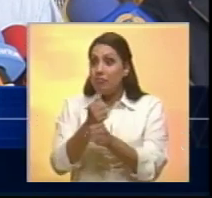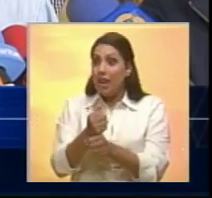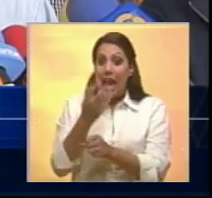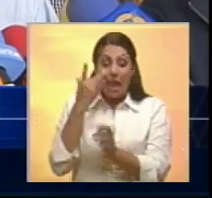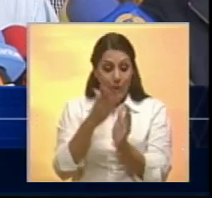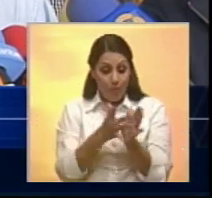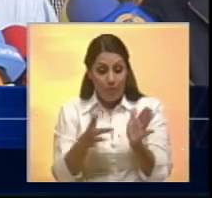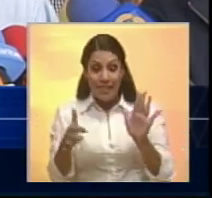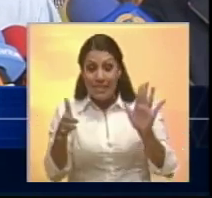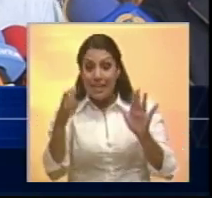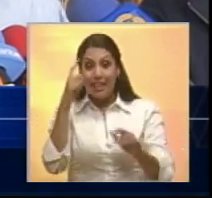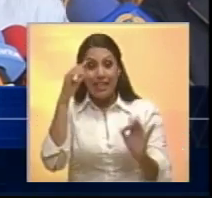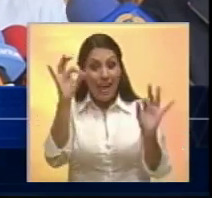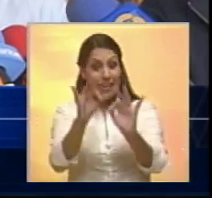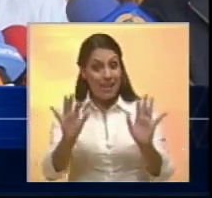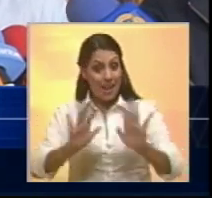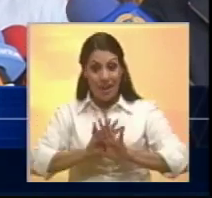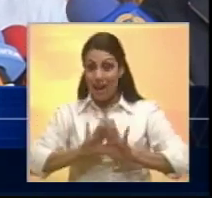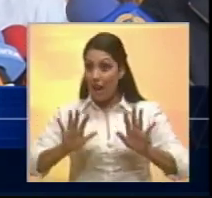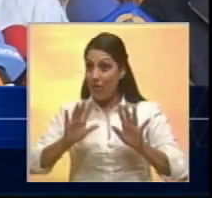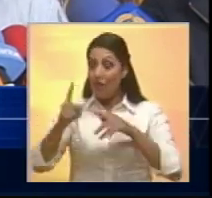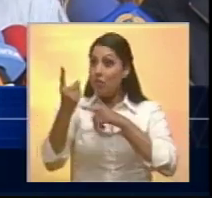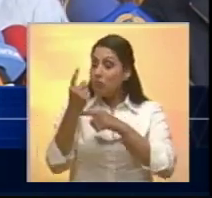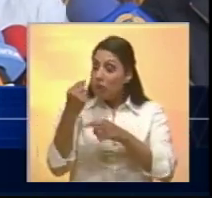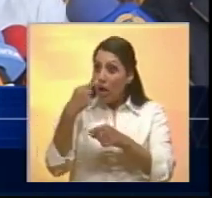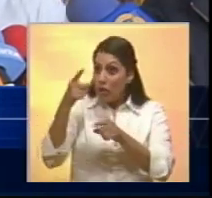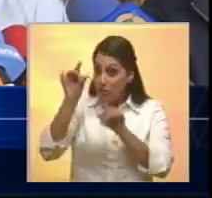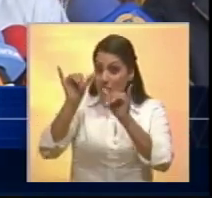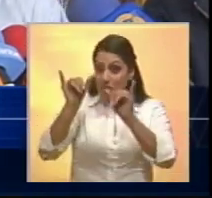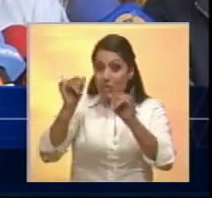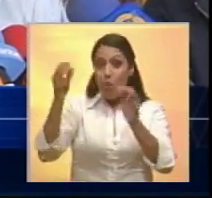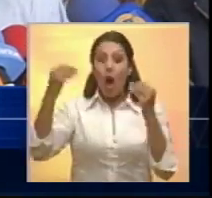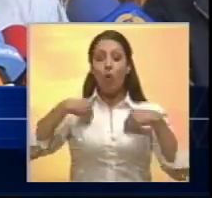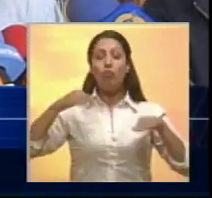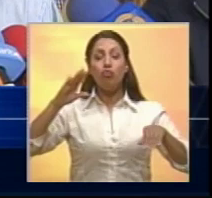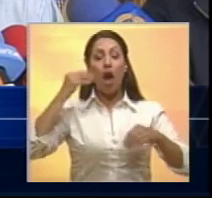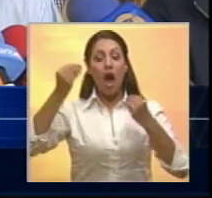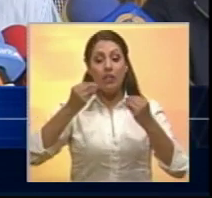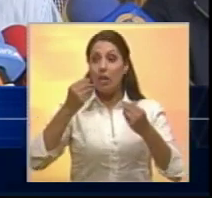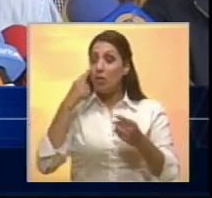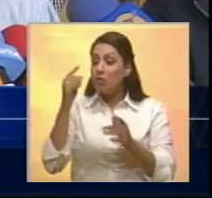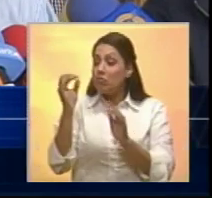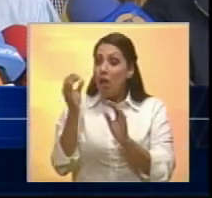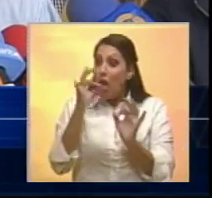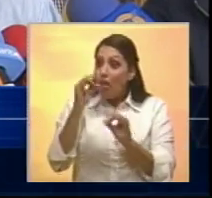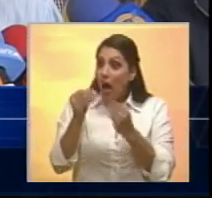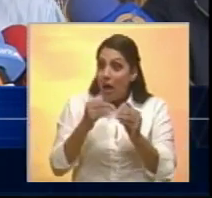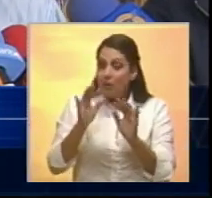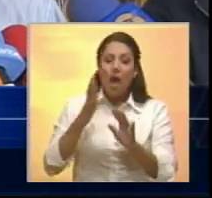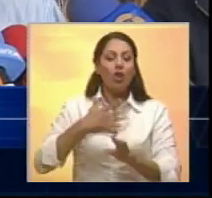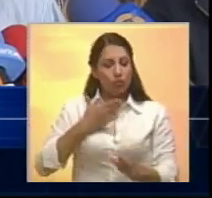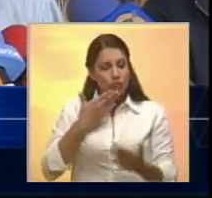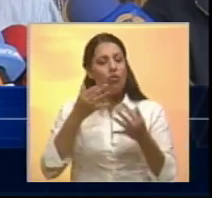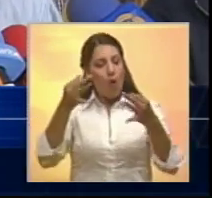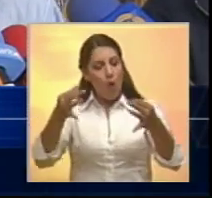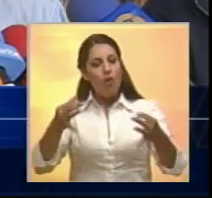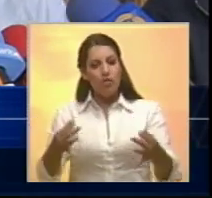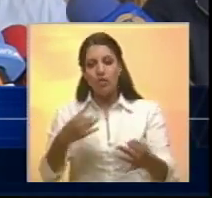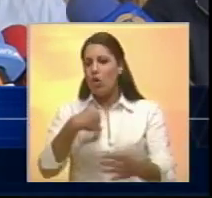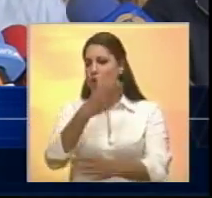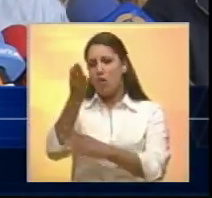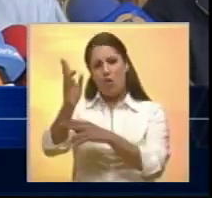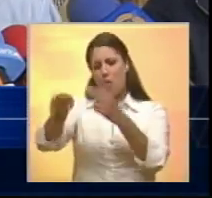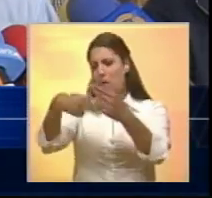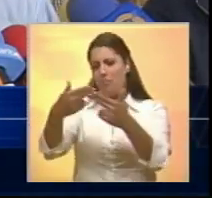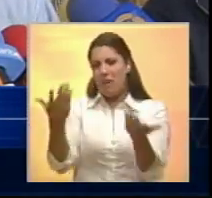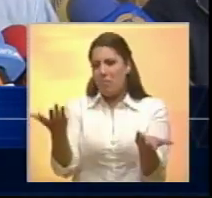estos 6 días no cumplen con lo que ellos acordaron, nosotros estamos planteando formalmente no